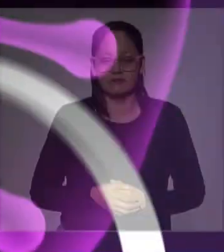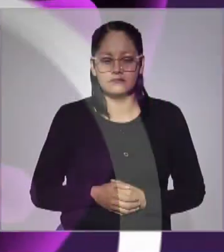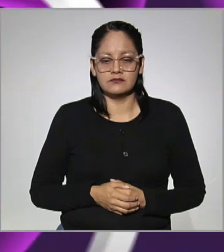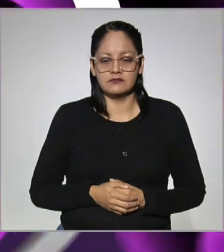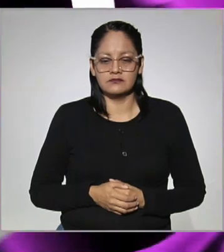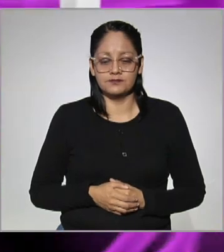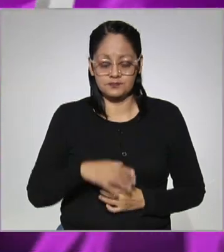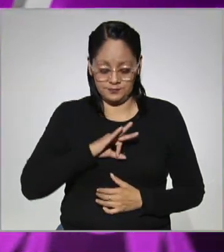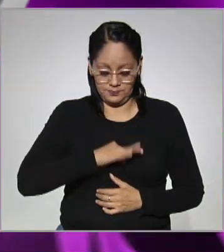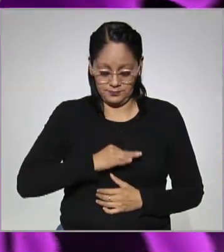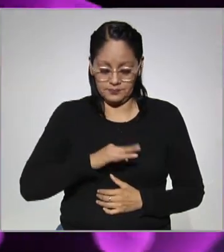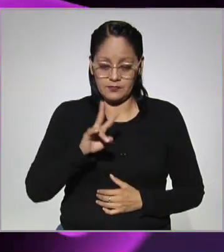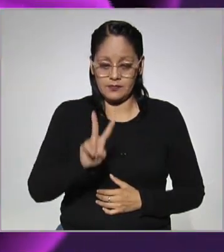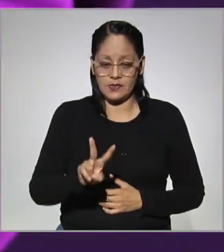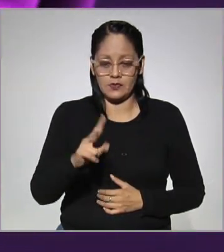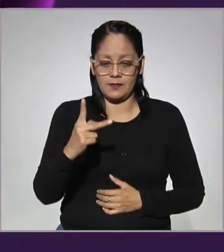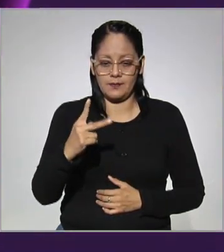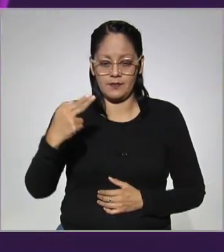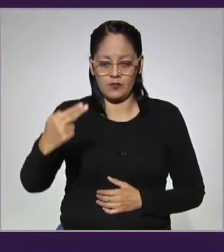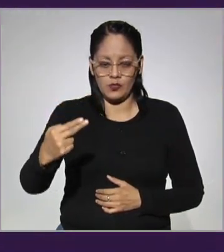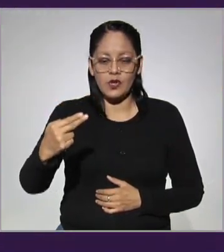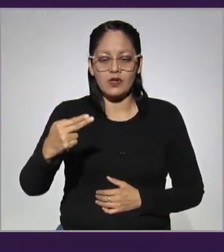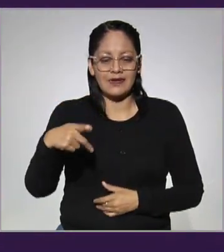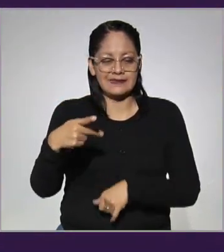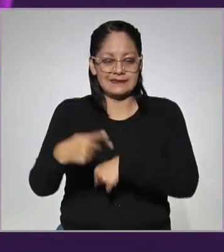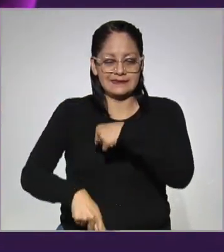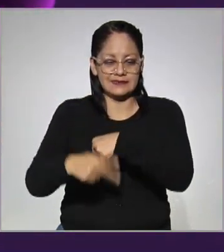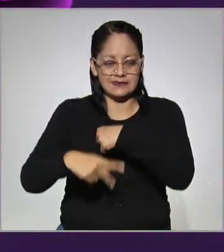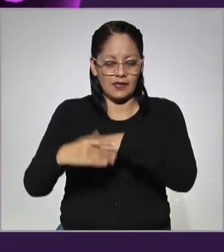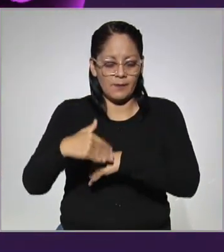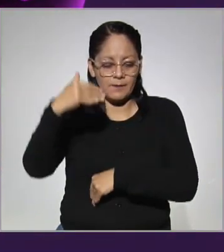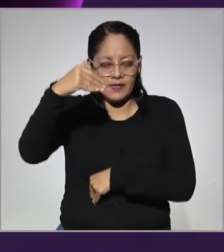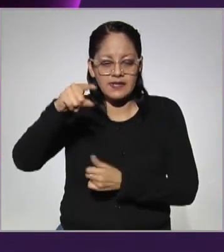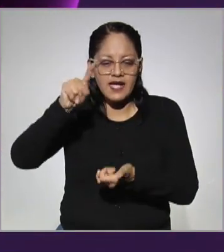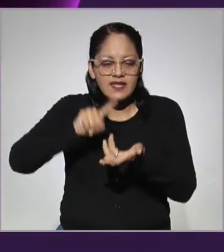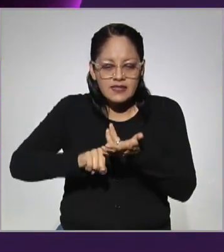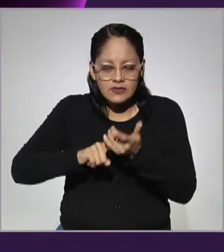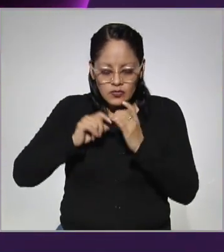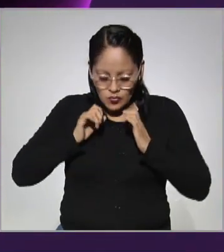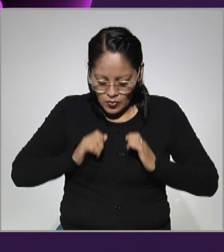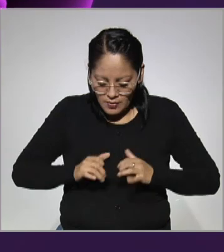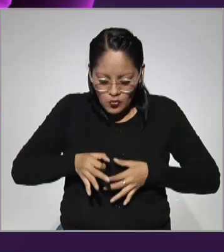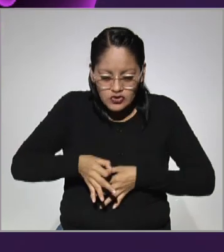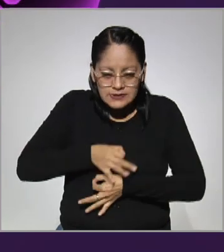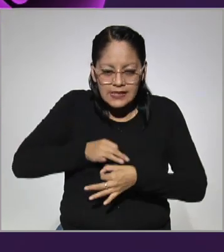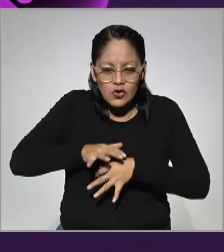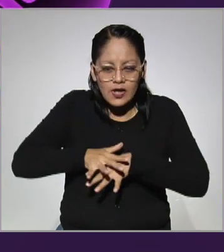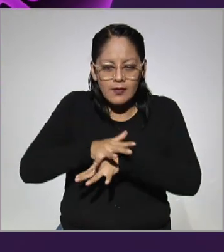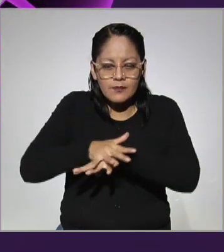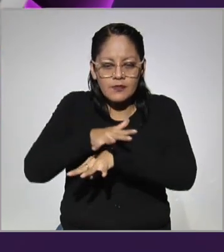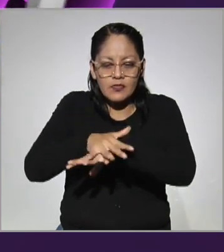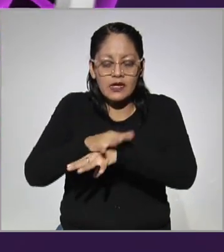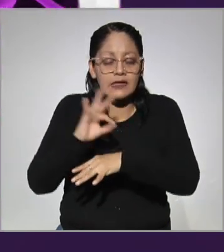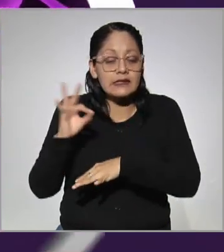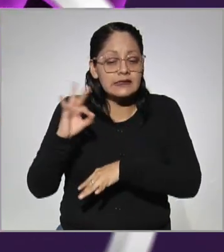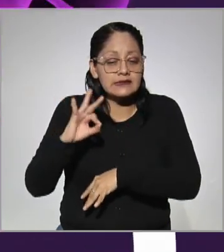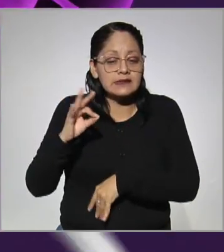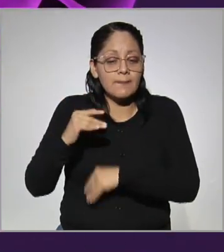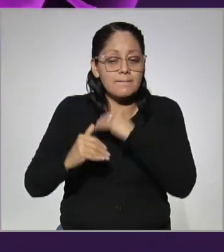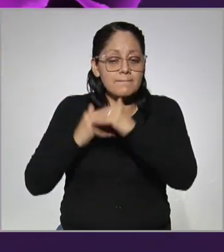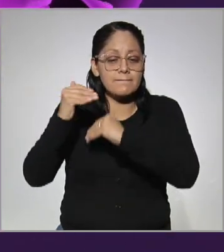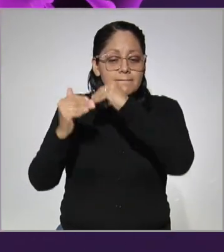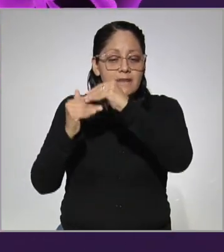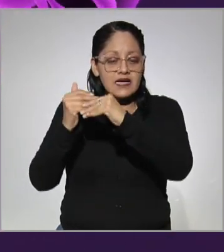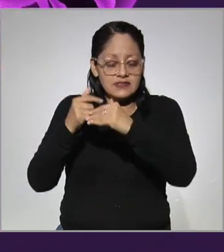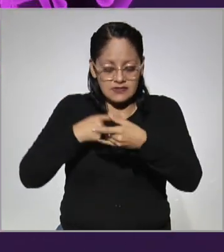La infección del virus del papiloma humano de alto riesgo produce cambios en las células e incrementa la posibilidad de la formación